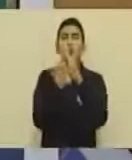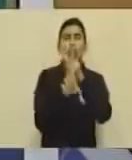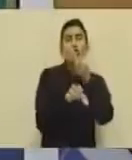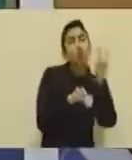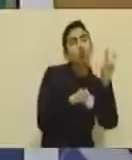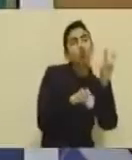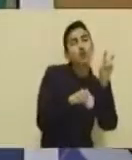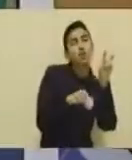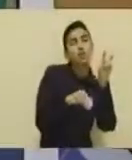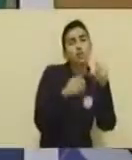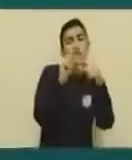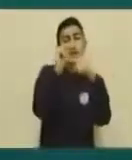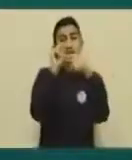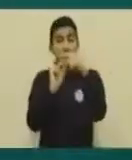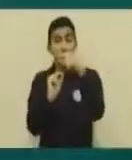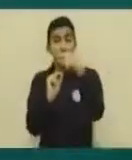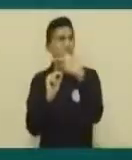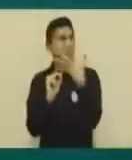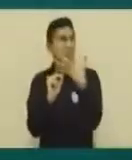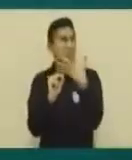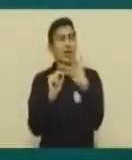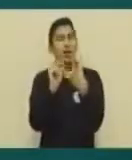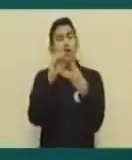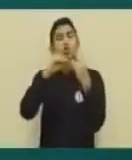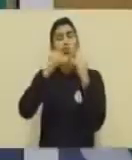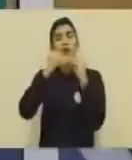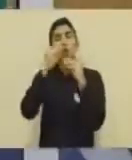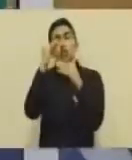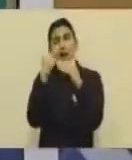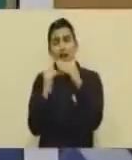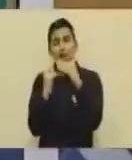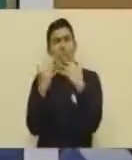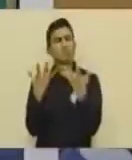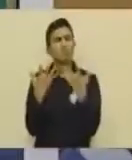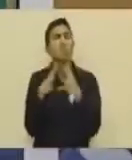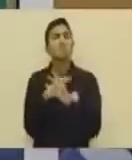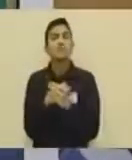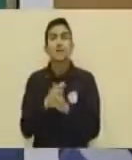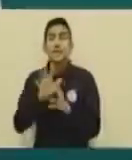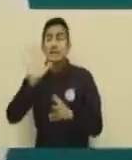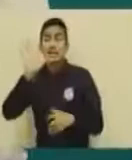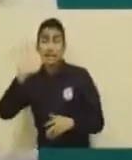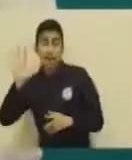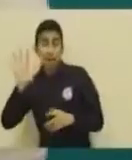lo vamos a dividir dentro de el número de datos. En este caso tenemos 5 datos.